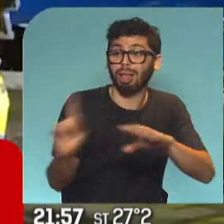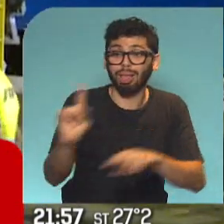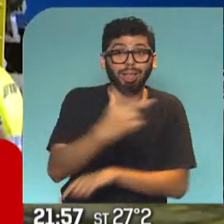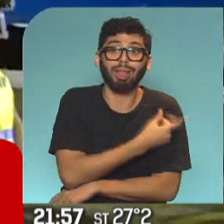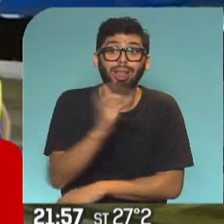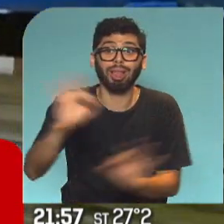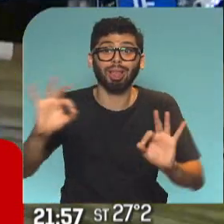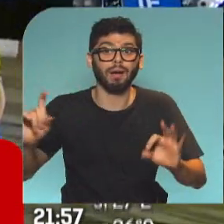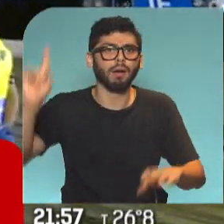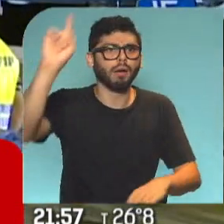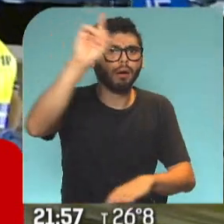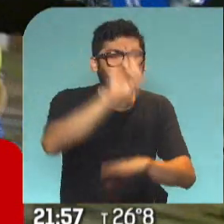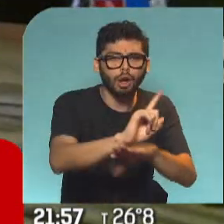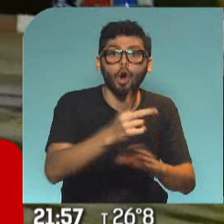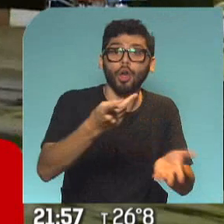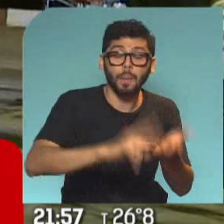donde se han